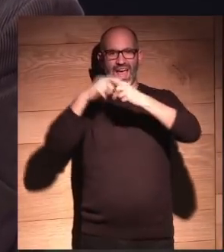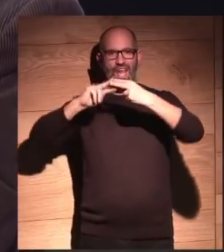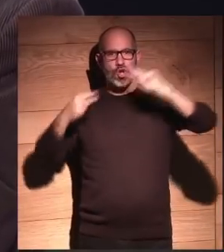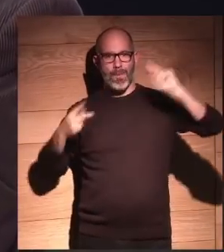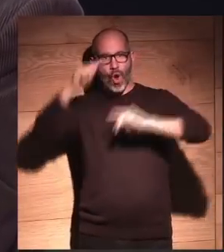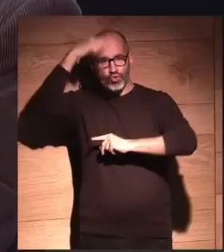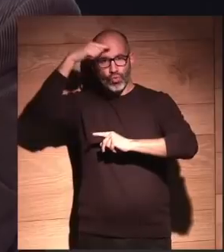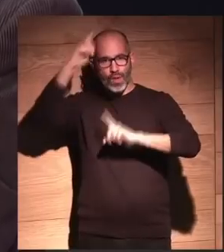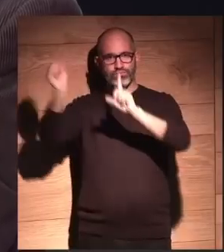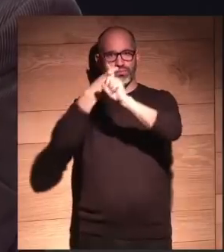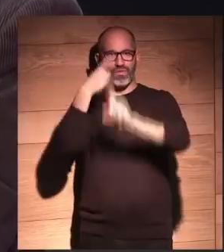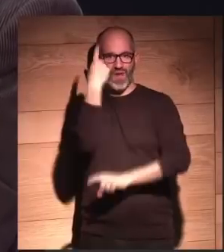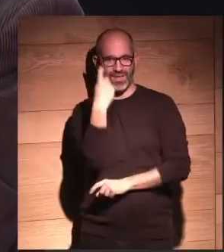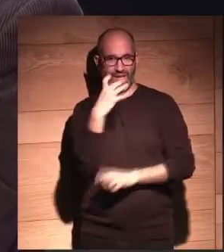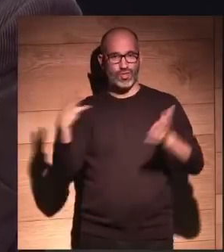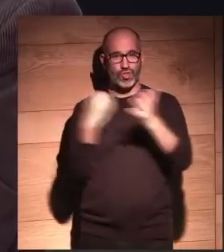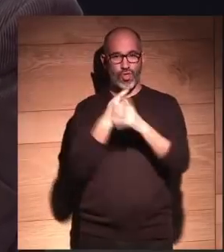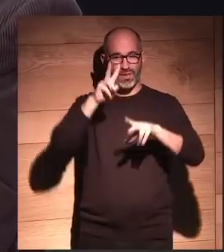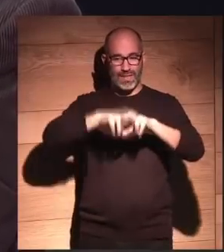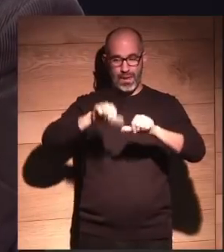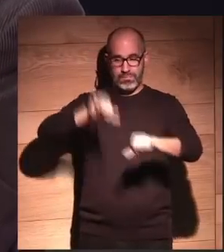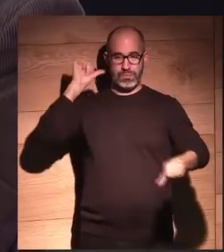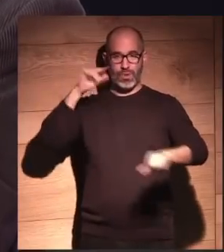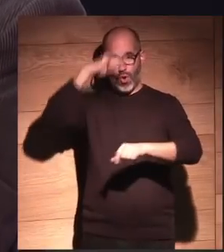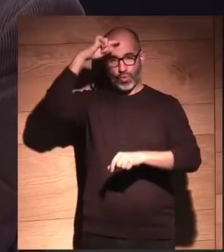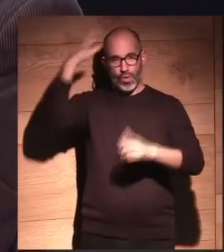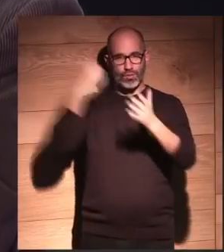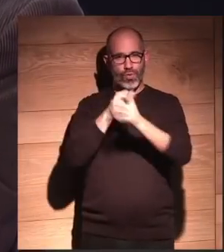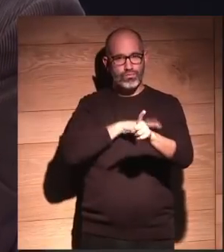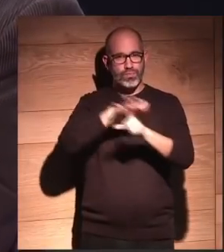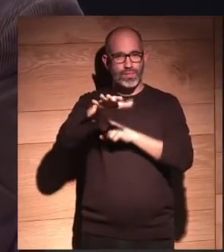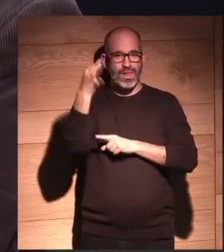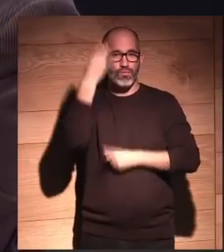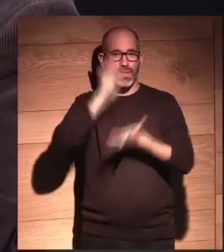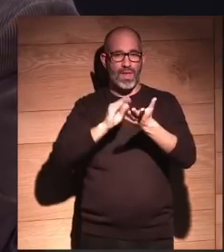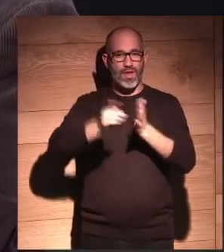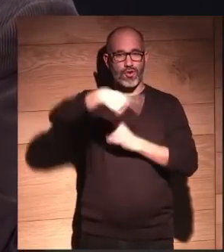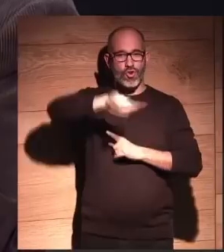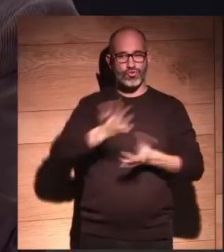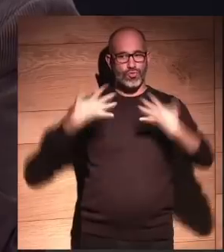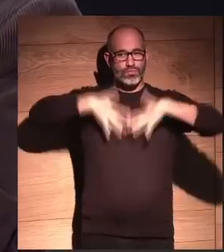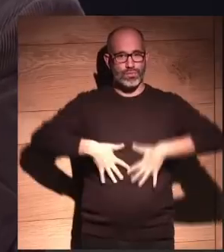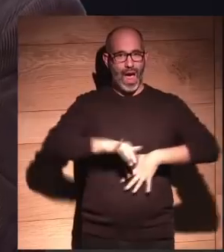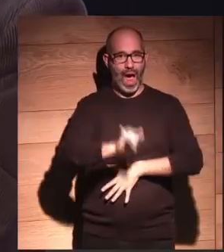decir, todos aquellos genes culturales que los hemos recibido, que no sabemos ni siquiera que los hemos recibido.